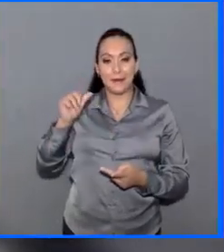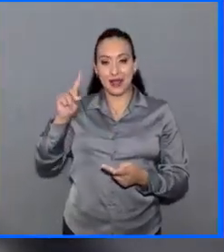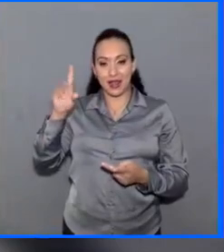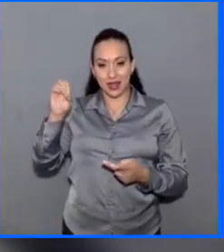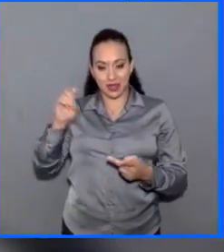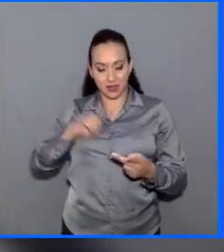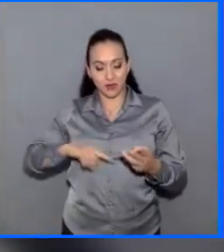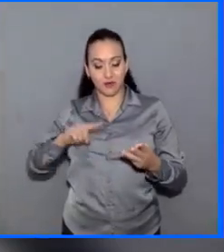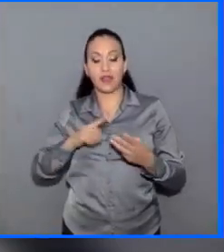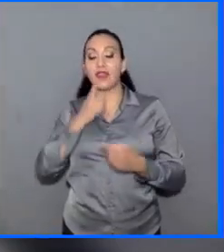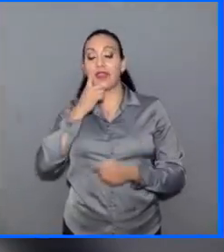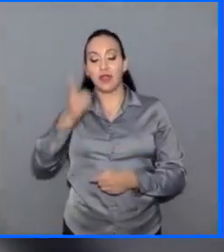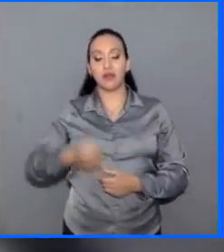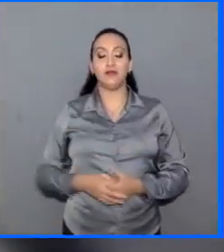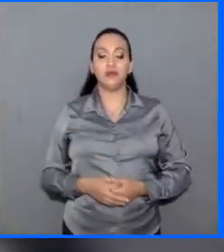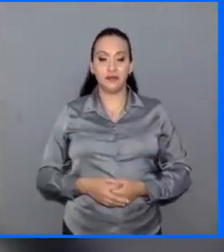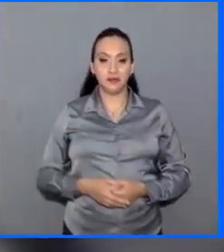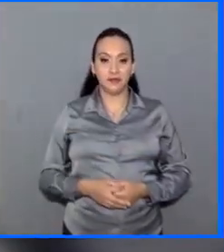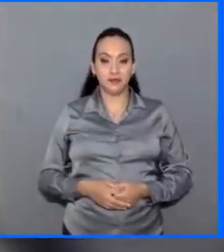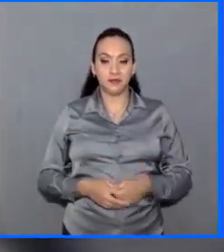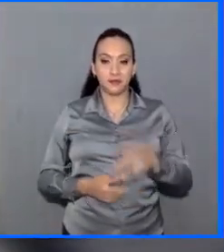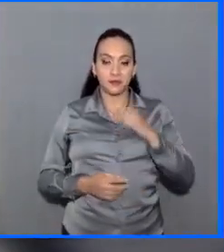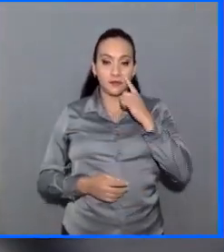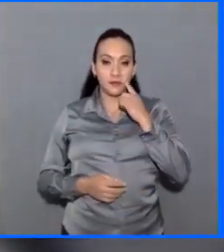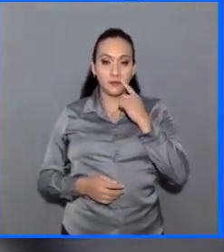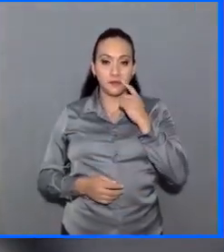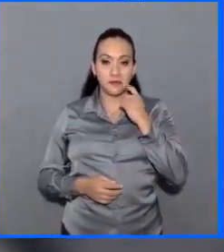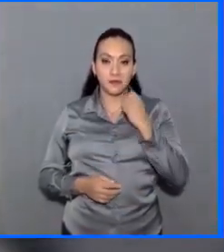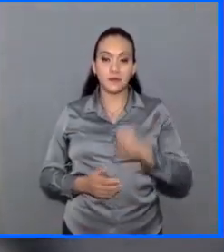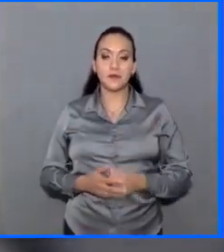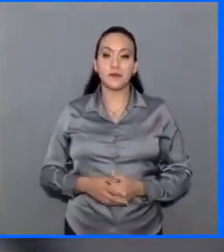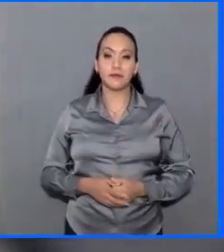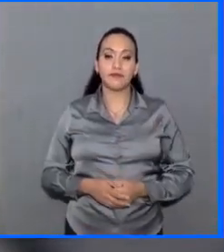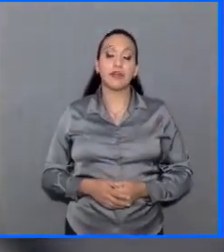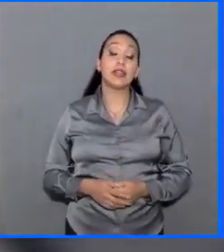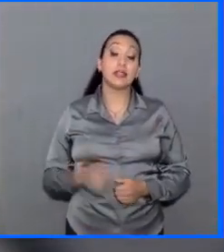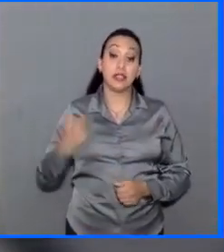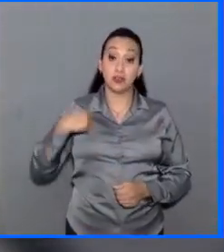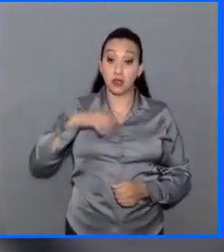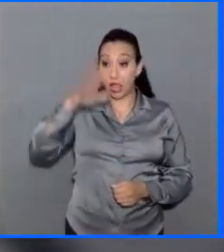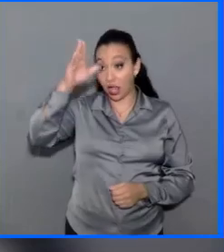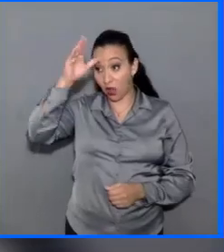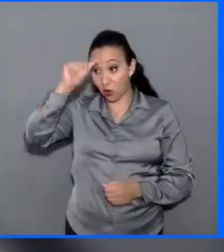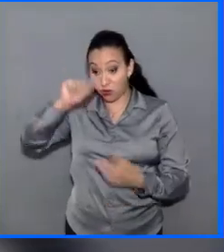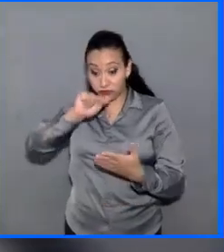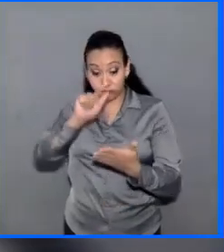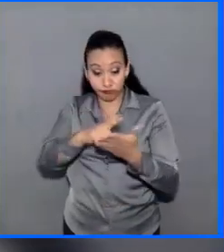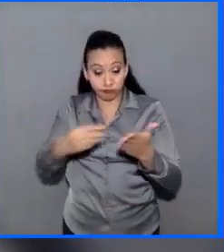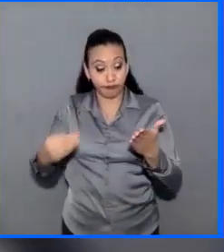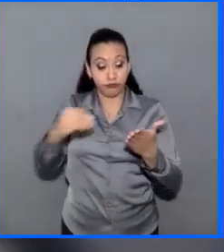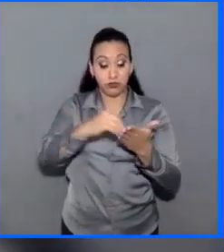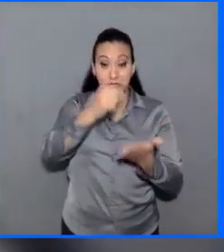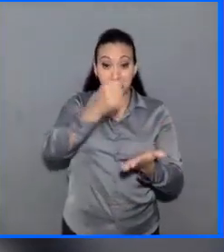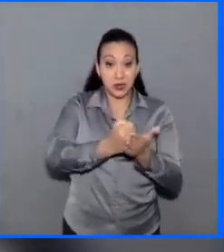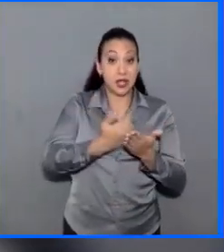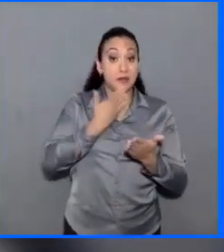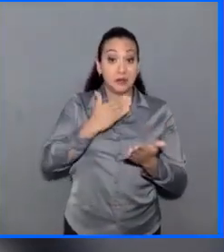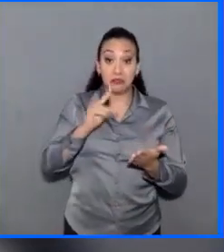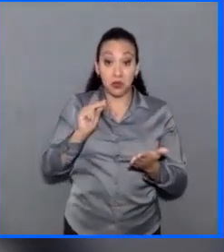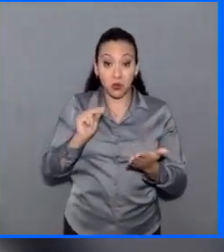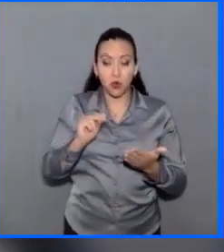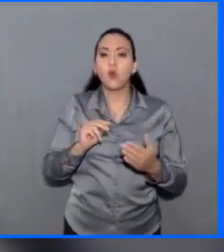indicó: si no aseguramos desde un pacto constitucional los elementos mínimos para